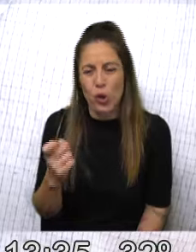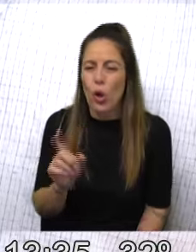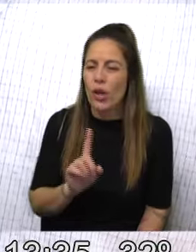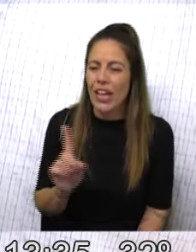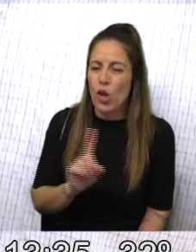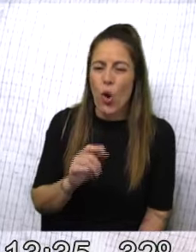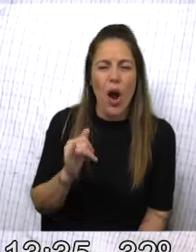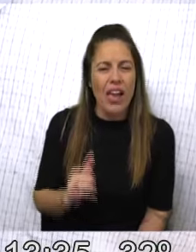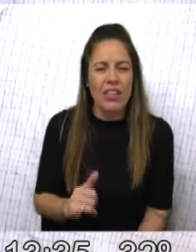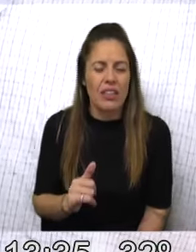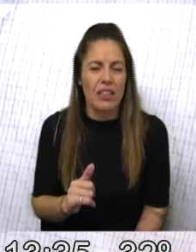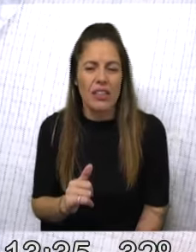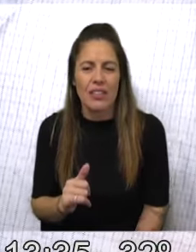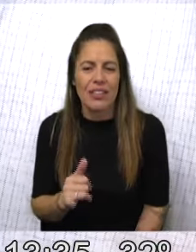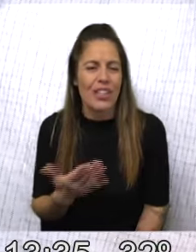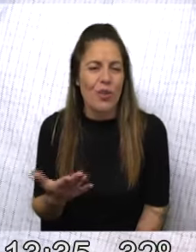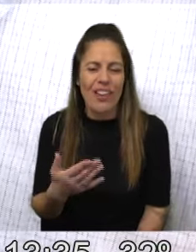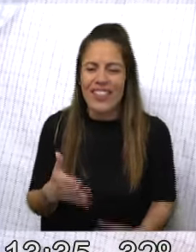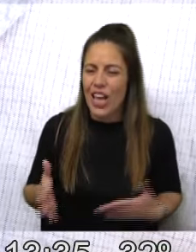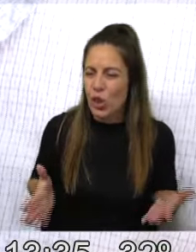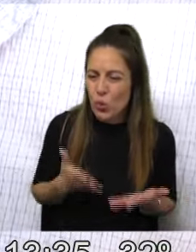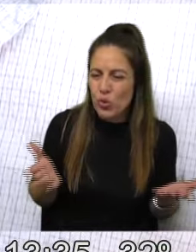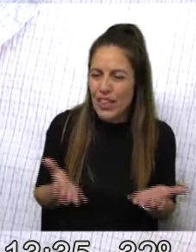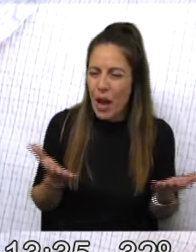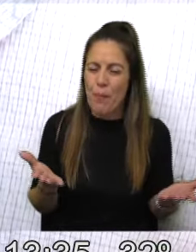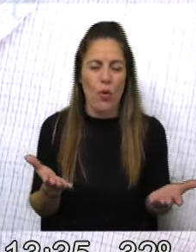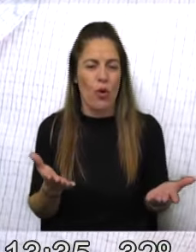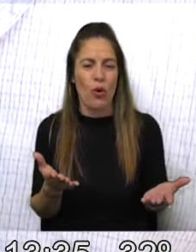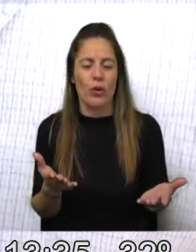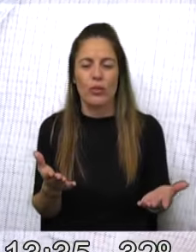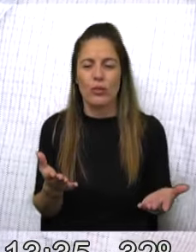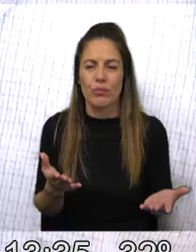hay ni un entusiasmo